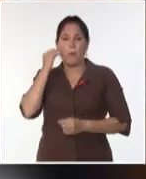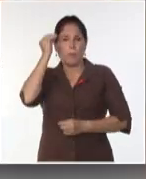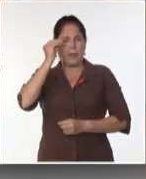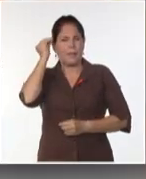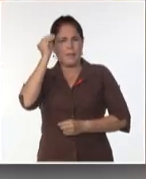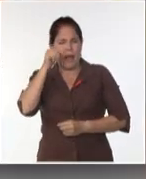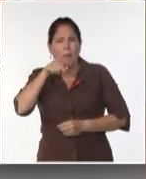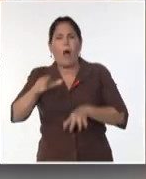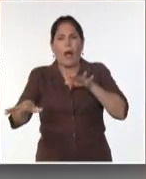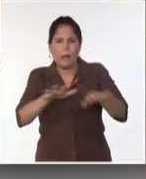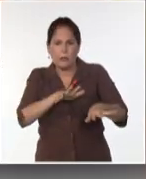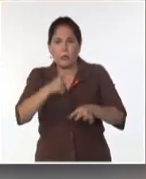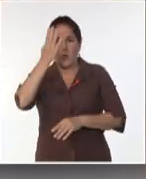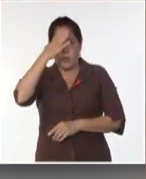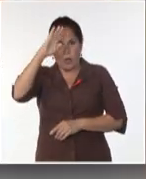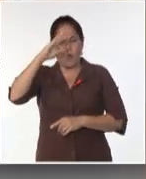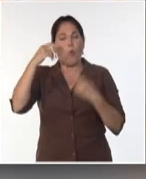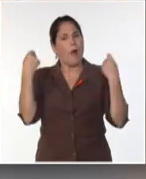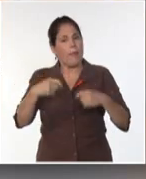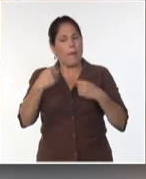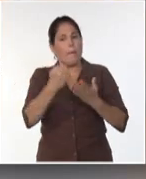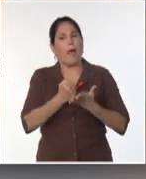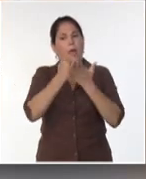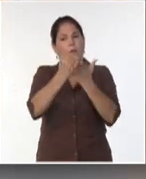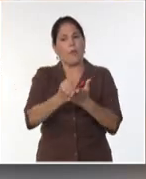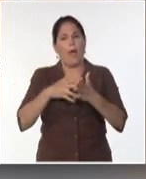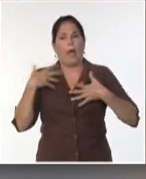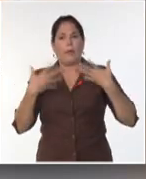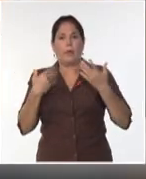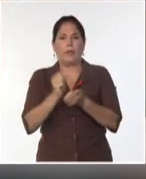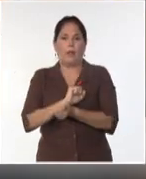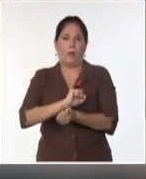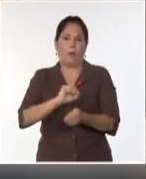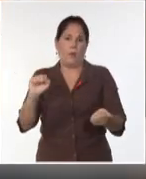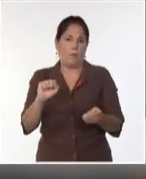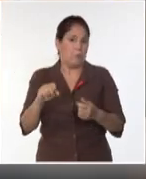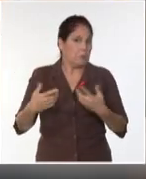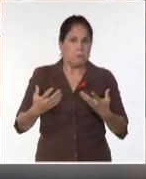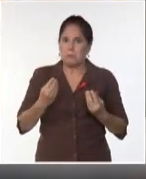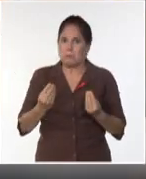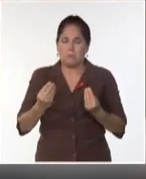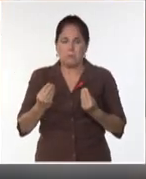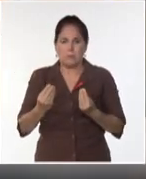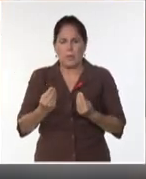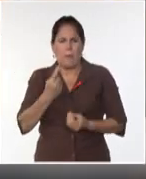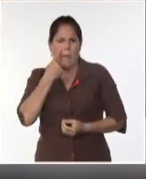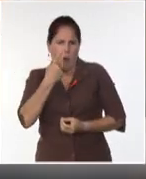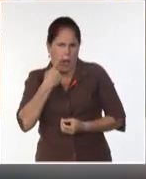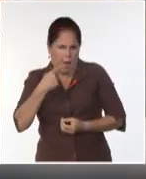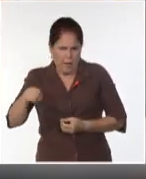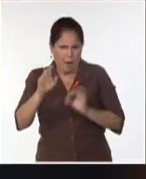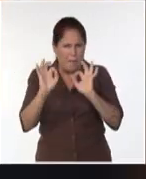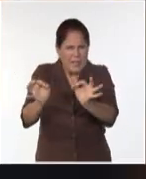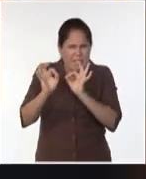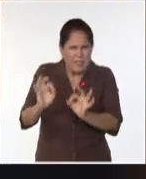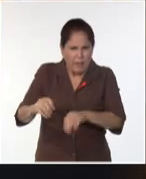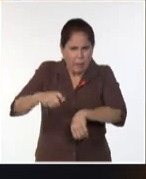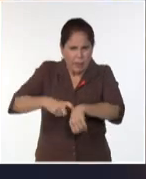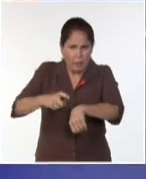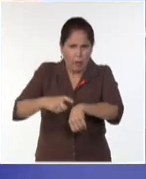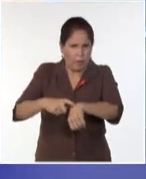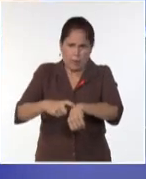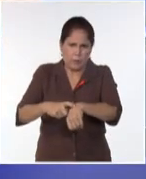are undertaking that are of the support of terrorist activities. I'm not going to get into those specifically from up here.